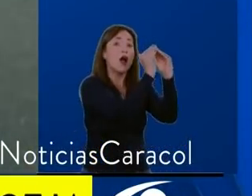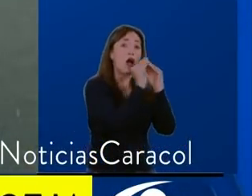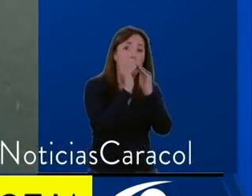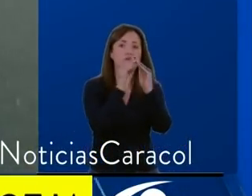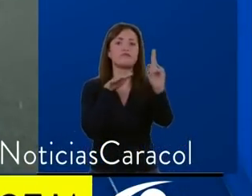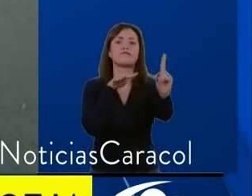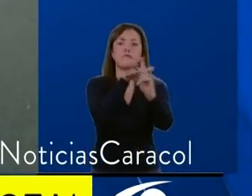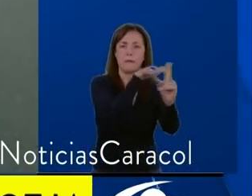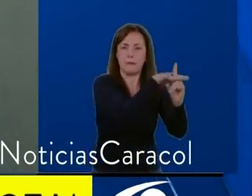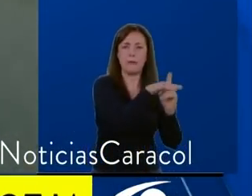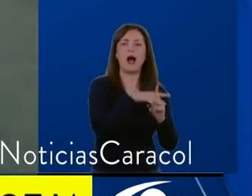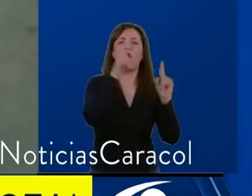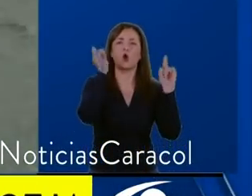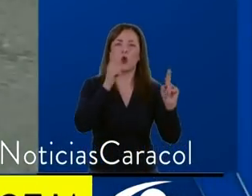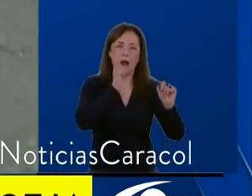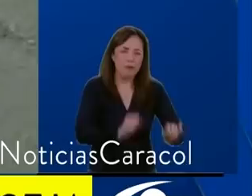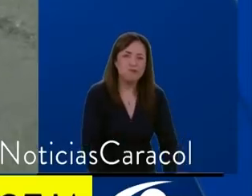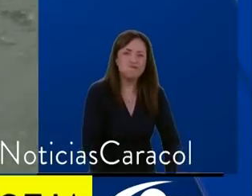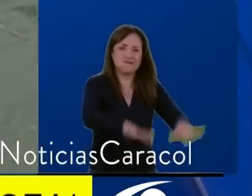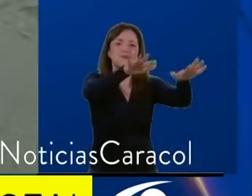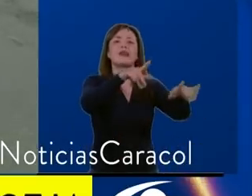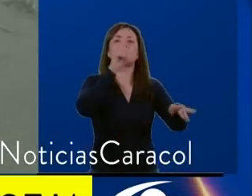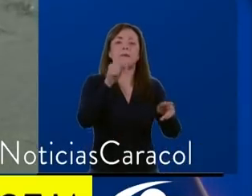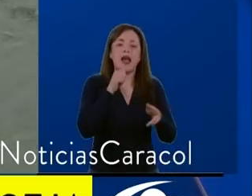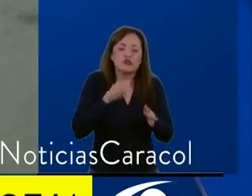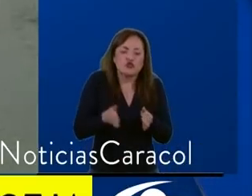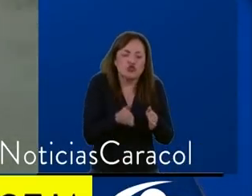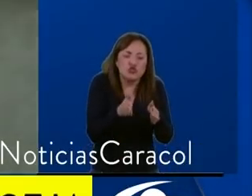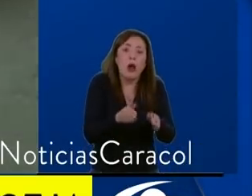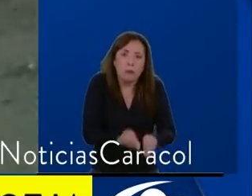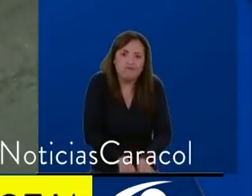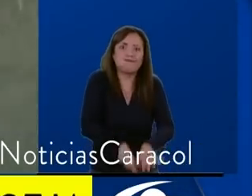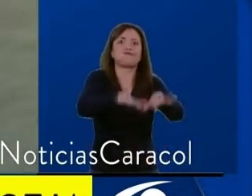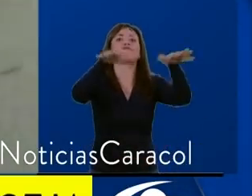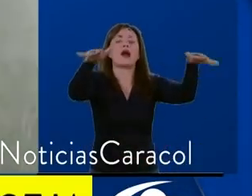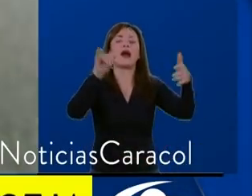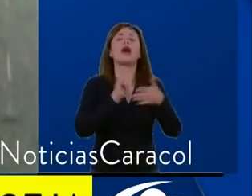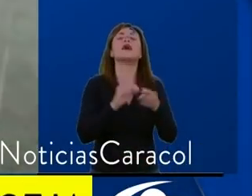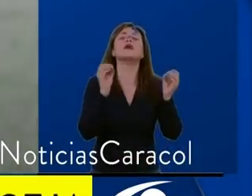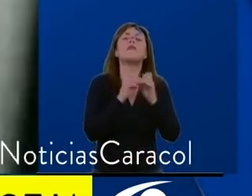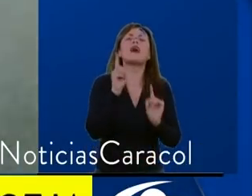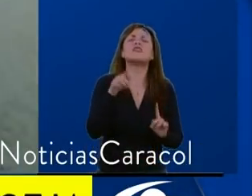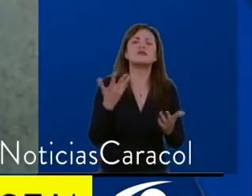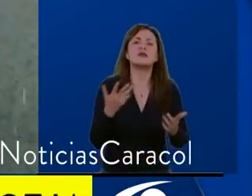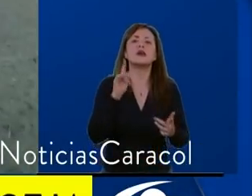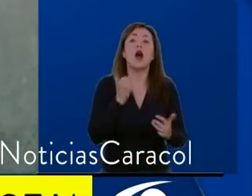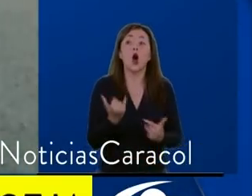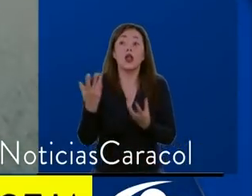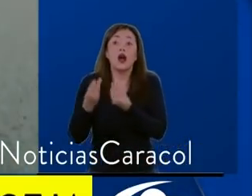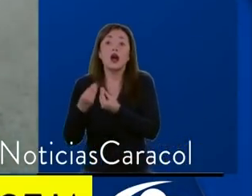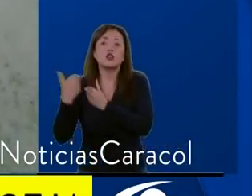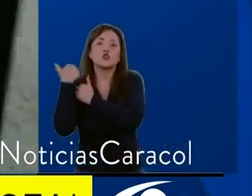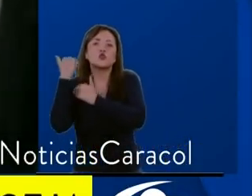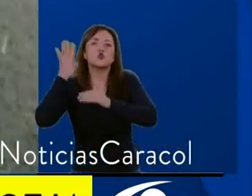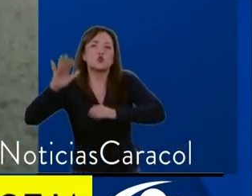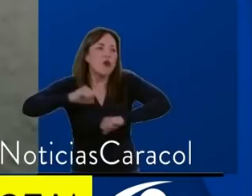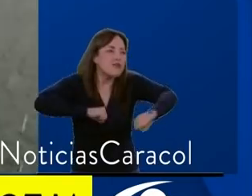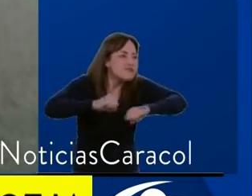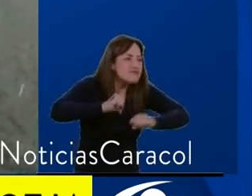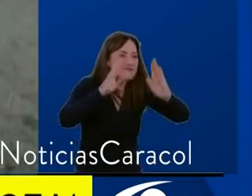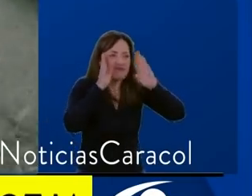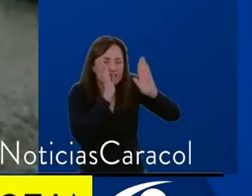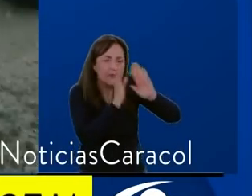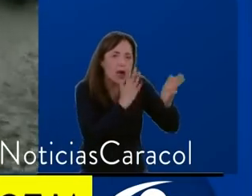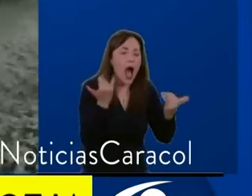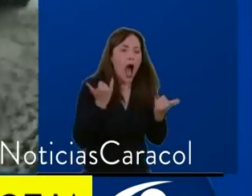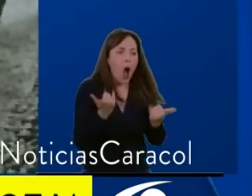resultaron afectadas por las inundaciones, algunas quebradas también se desbordaron y en este momento los organismos de gestión del riesgo evalúan los daños